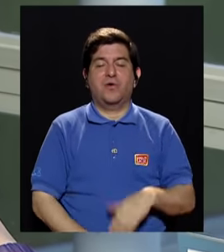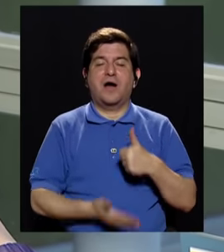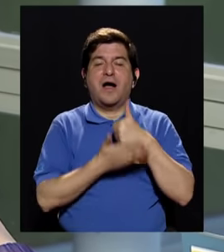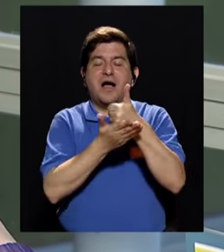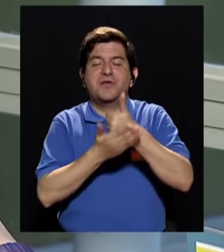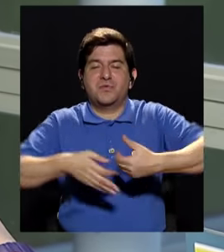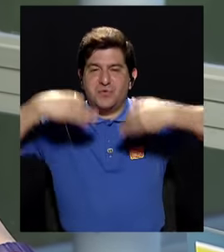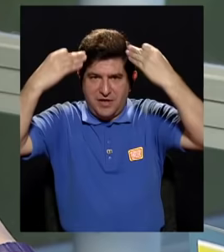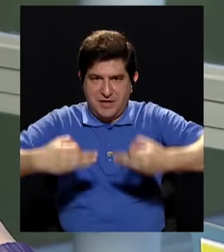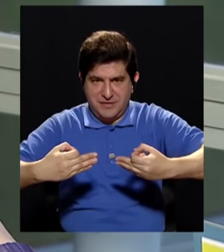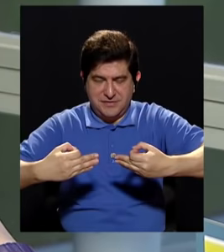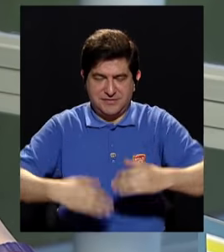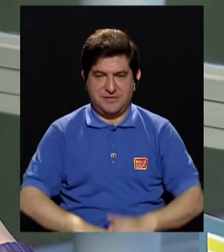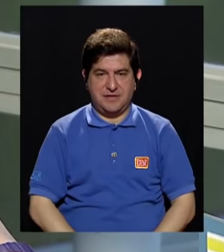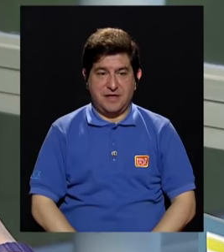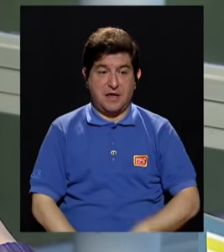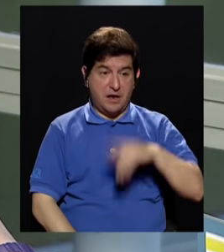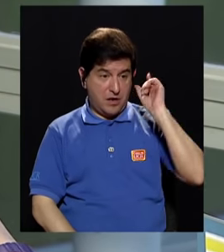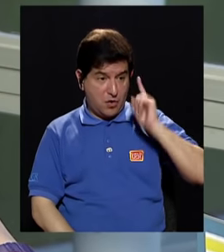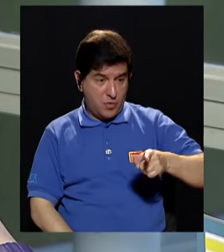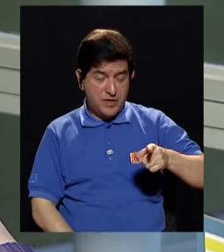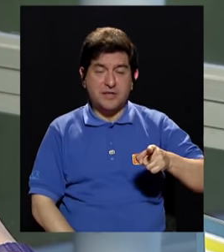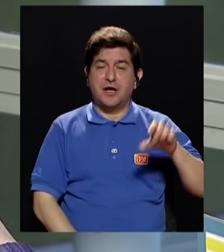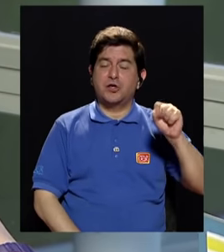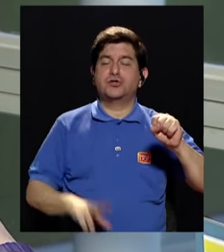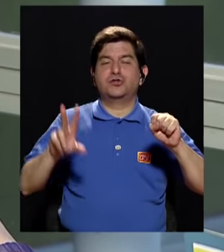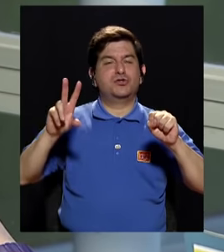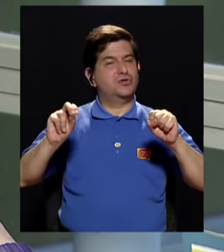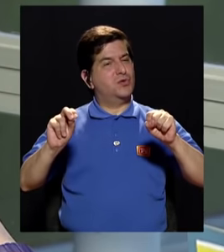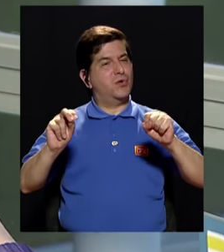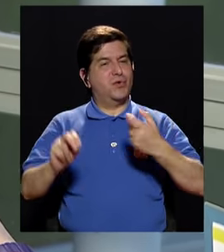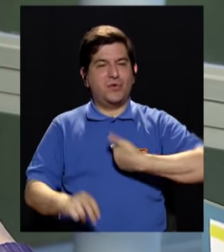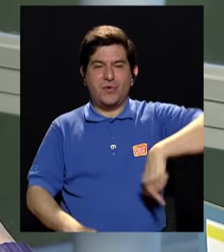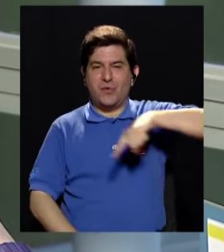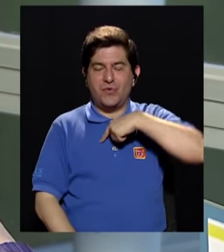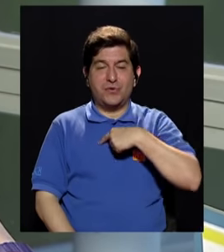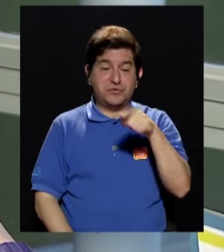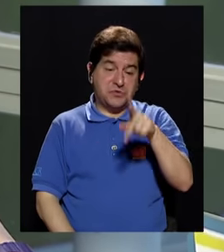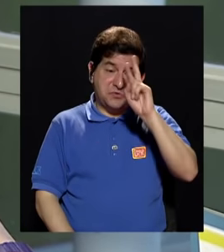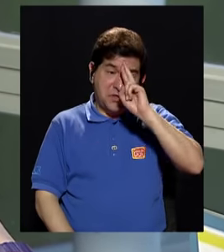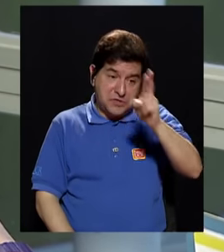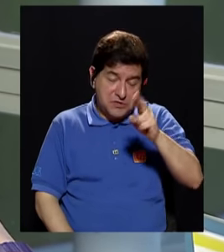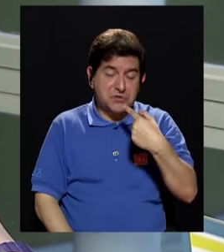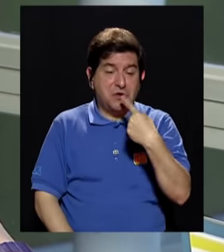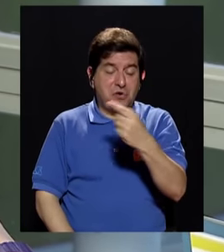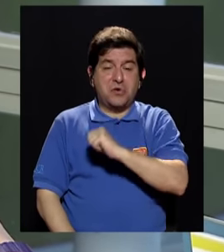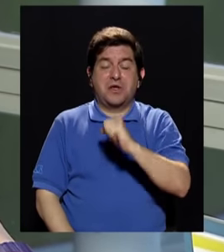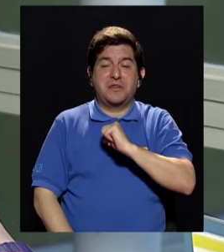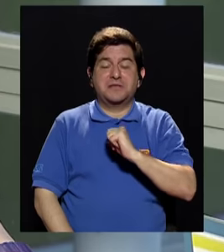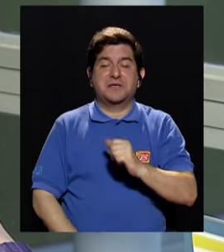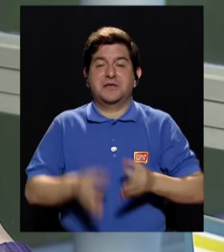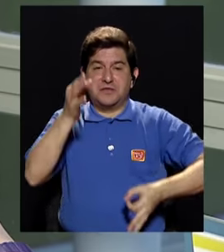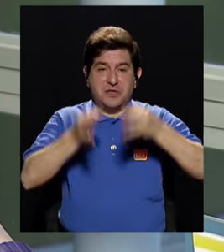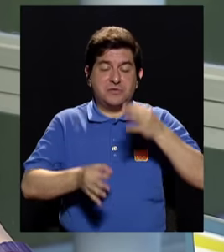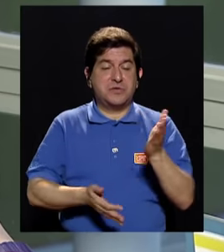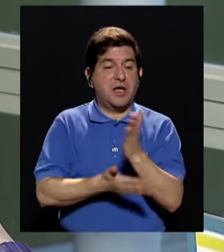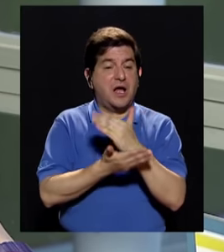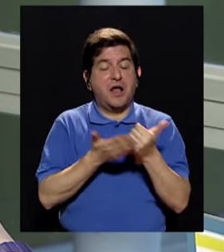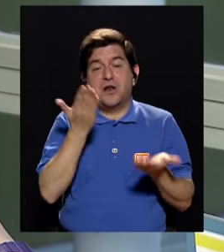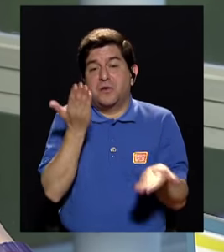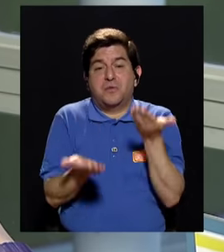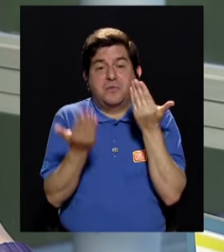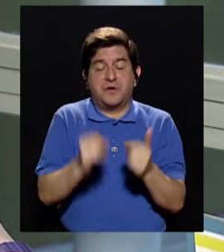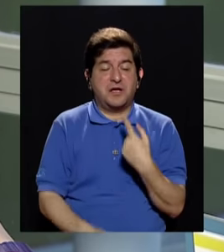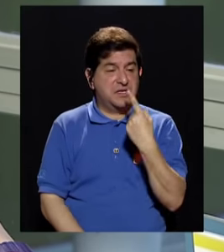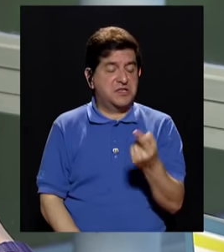decisión ahora si es vinculante o no en realidad Nosotros en eso somos respetuosos de lo que diga la autoridad judicial puede ser que una autoridad